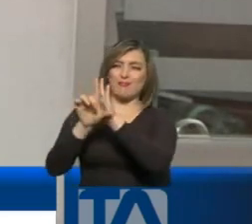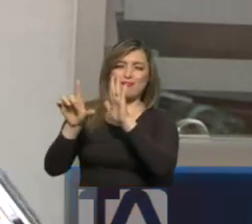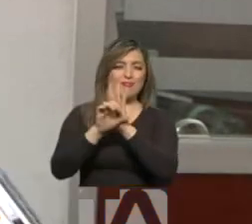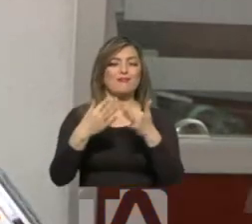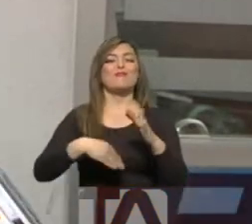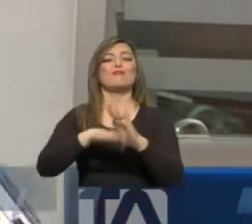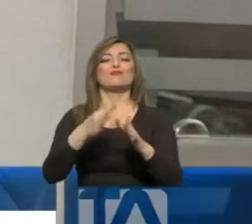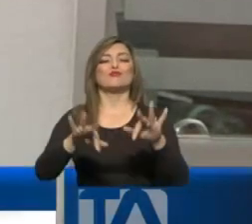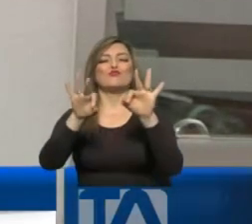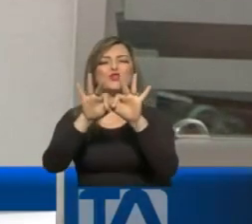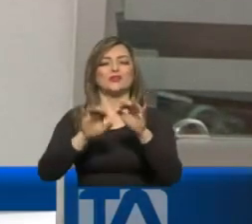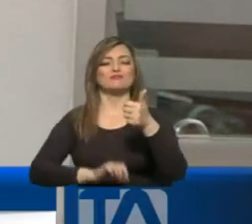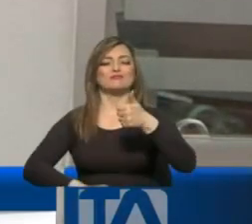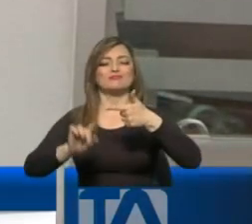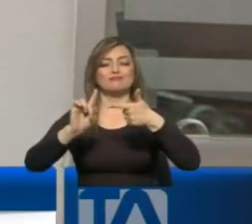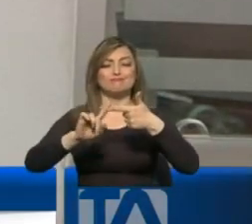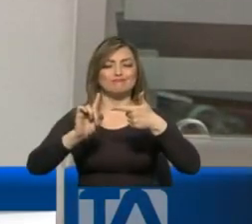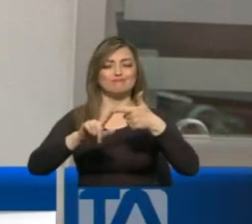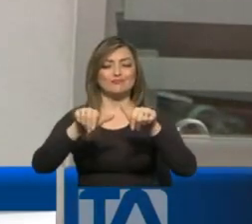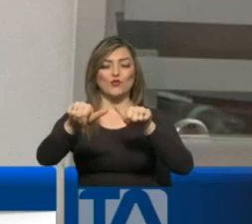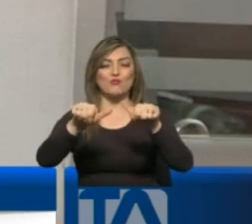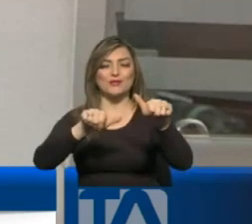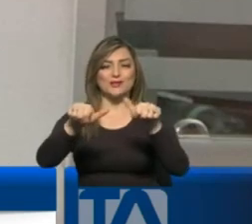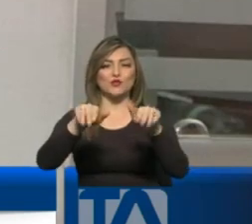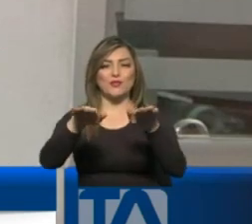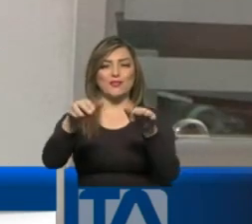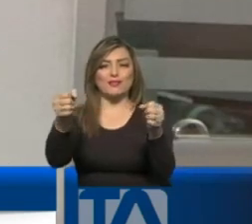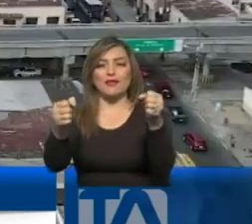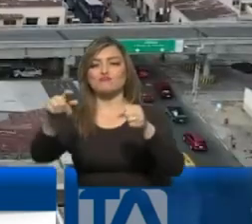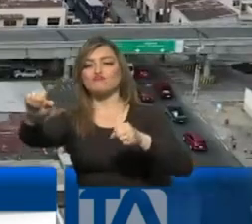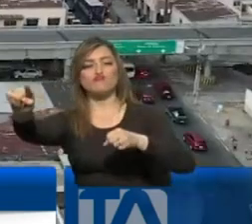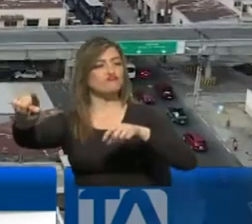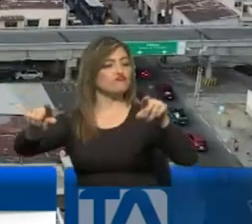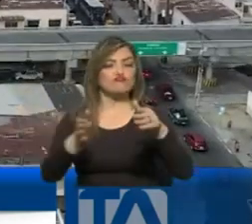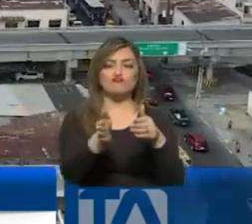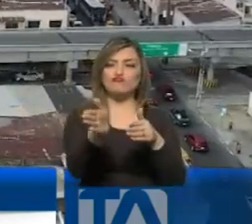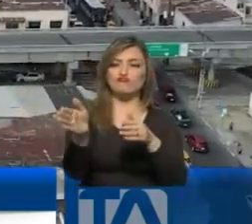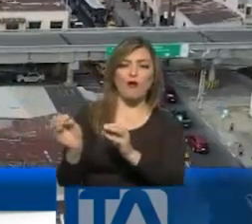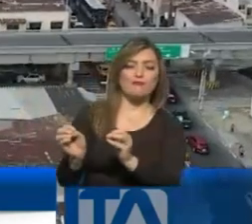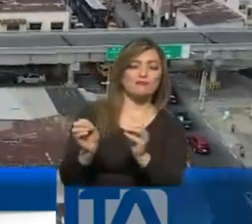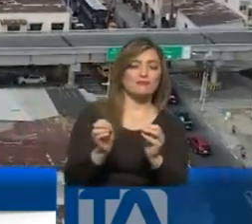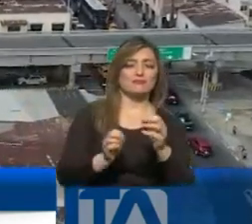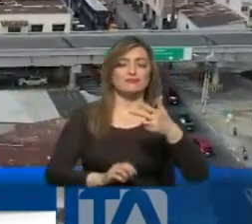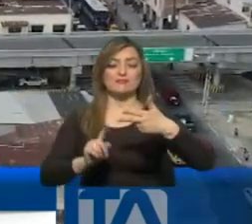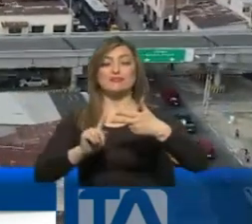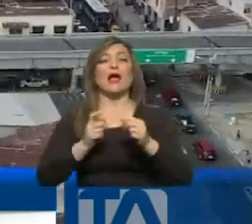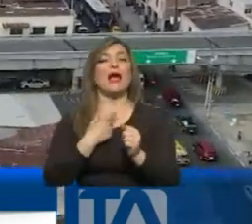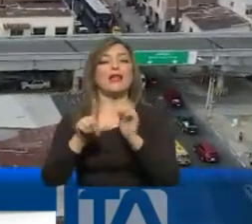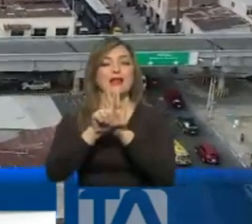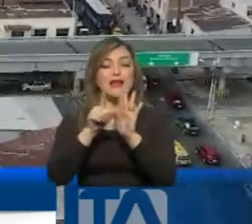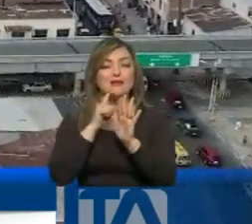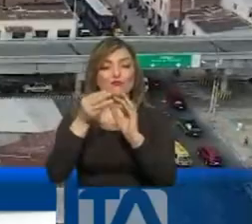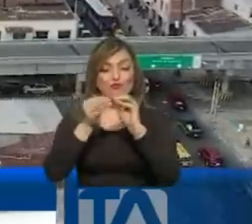importante. Tenemos como administración del tránsito. La ley también dicta que la formación, capacitación